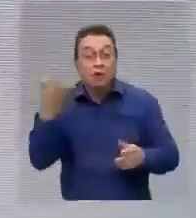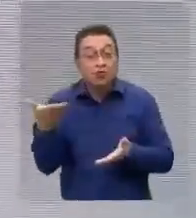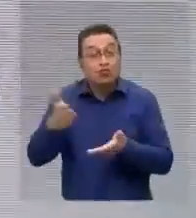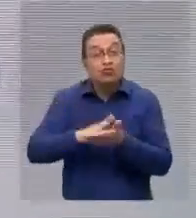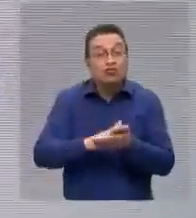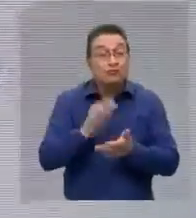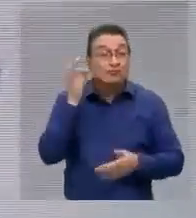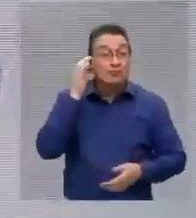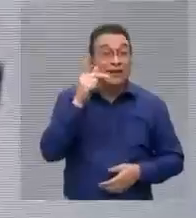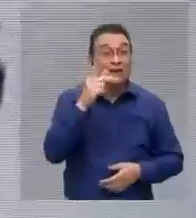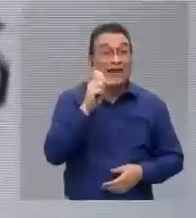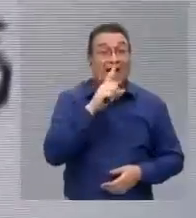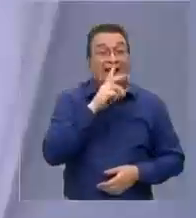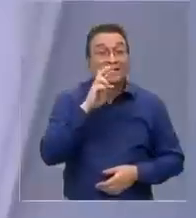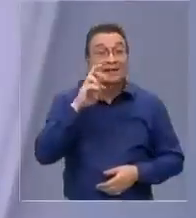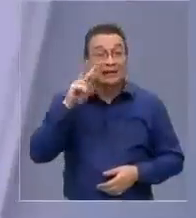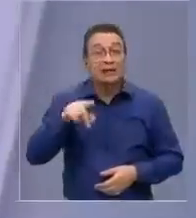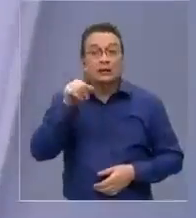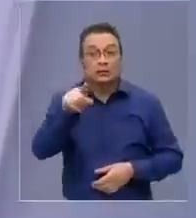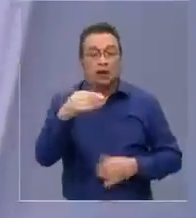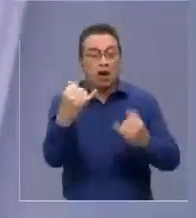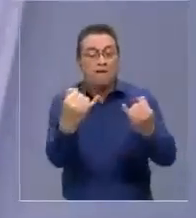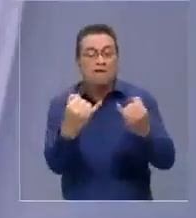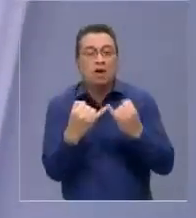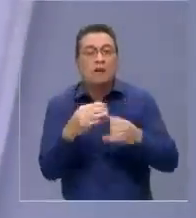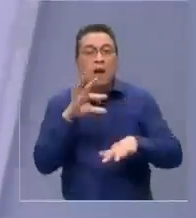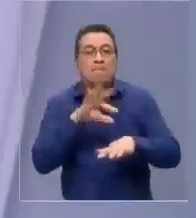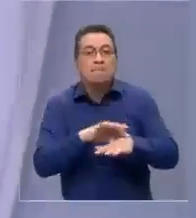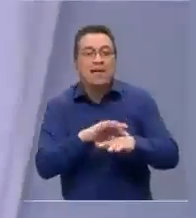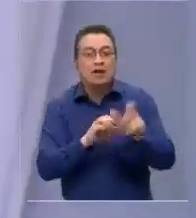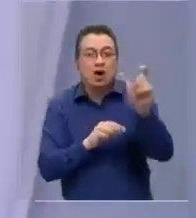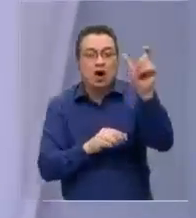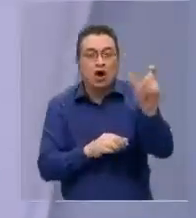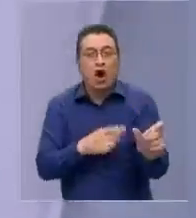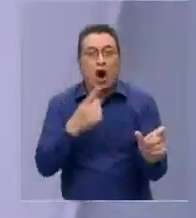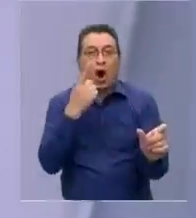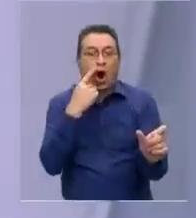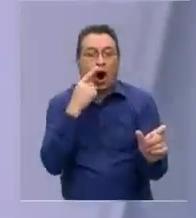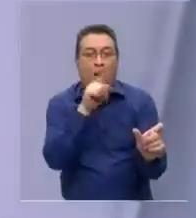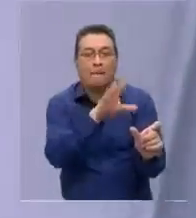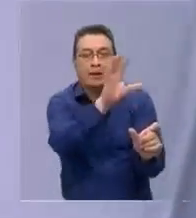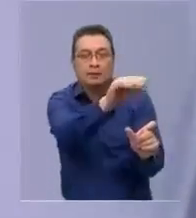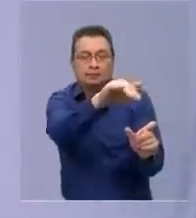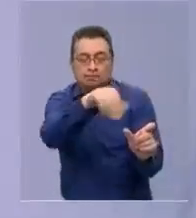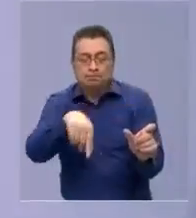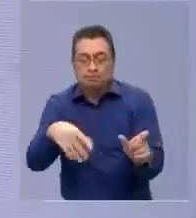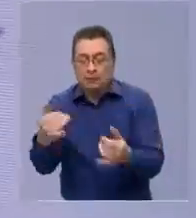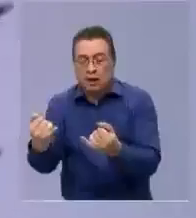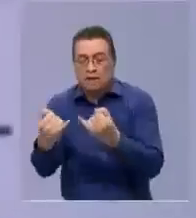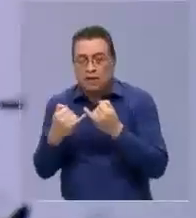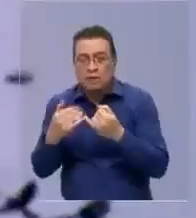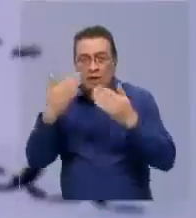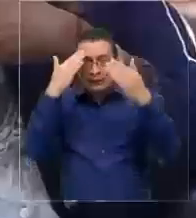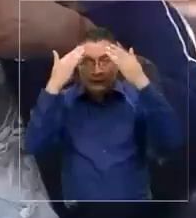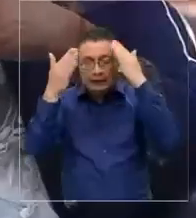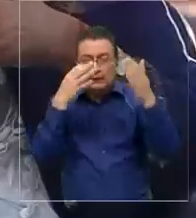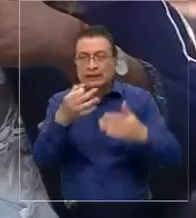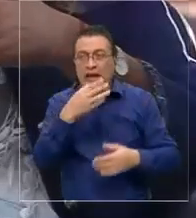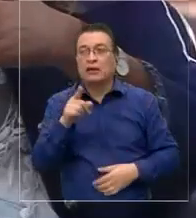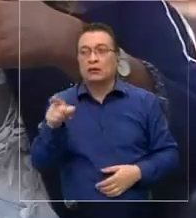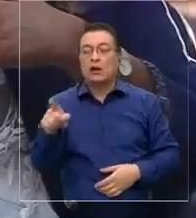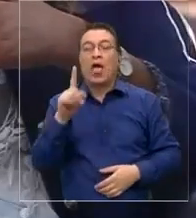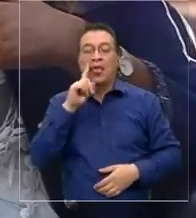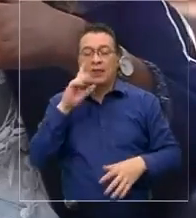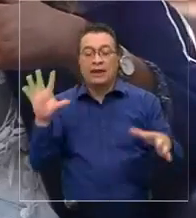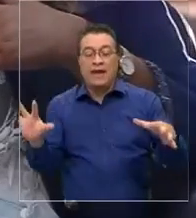Catherine, Cristiano Sandón obtuvo un informe médico extendido por la psiquiatra Elizabeth Micheas. ¿Pero ella tenía un